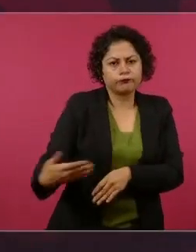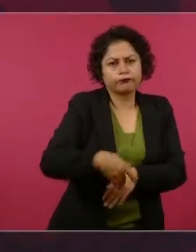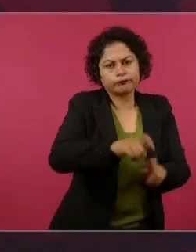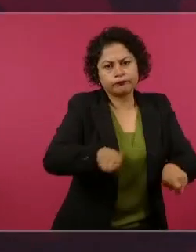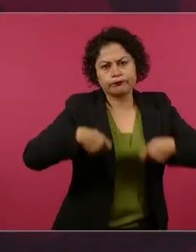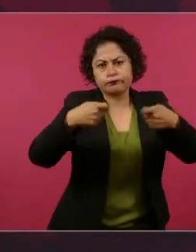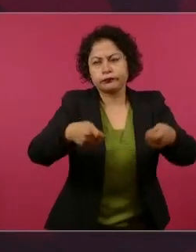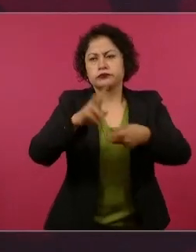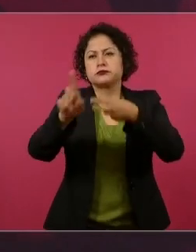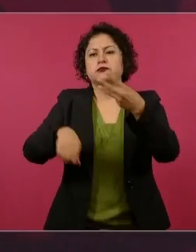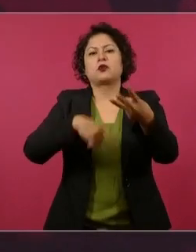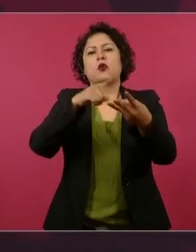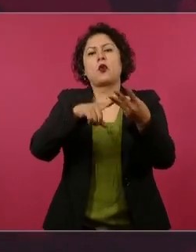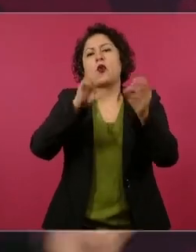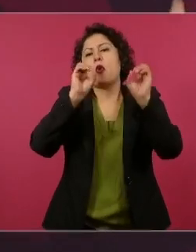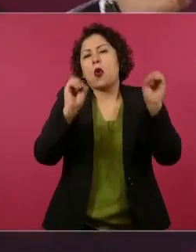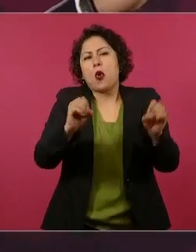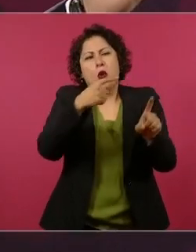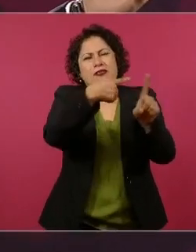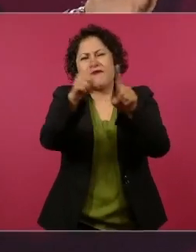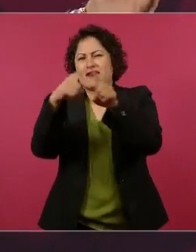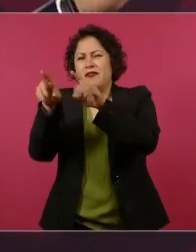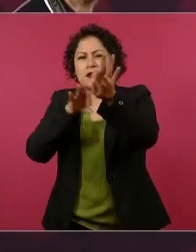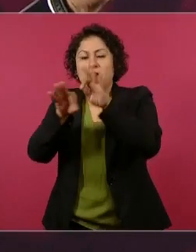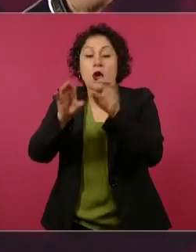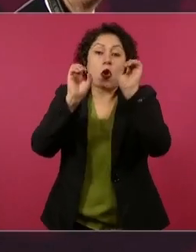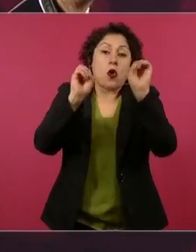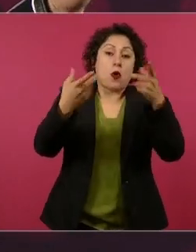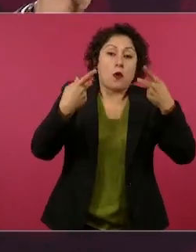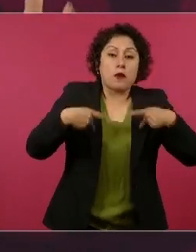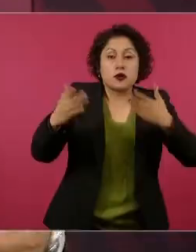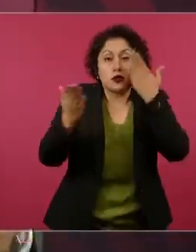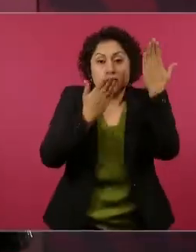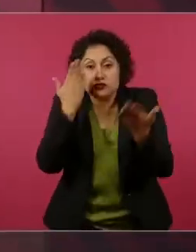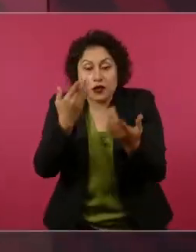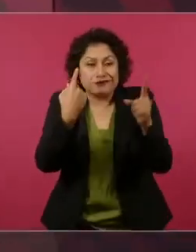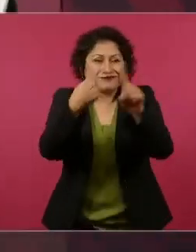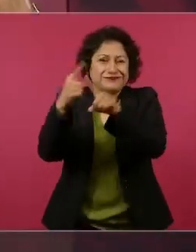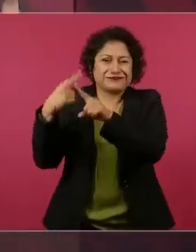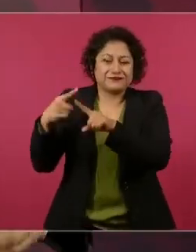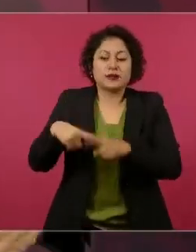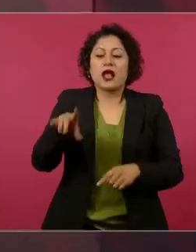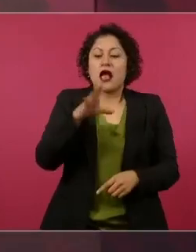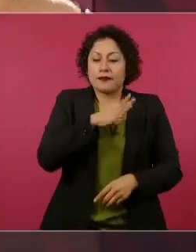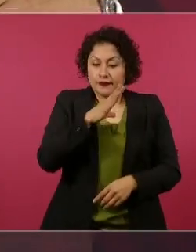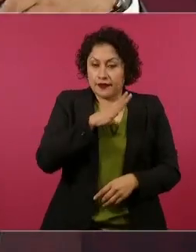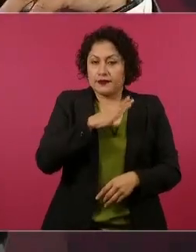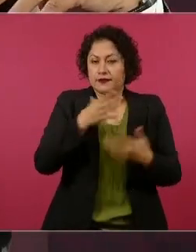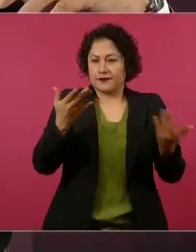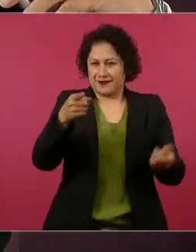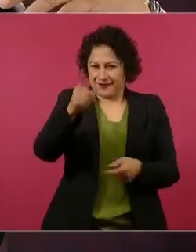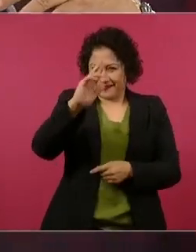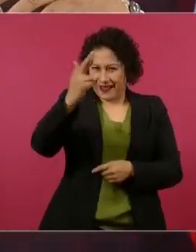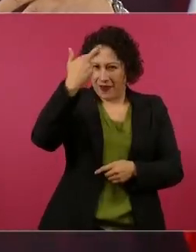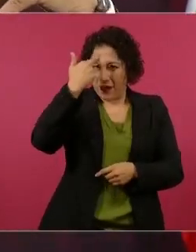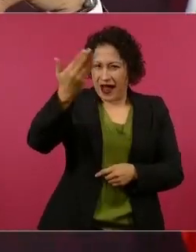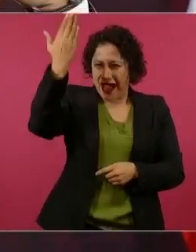había que supuestamente representaban a campesinos y a